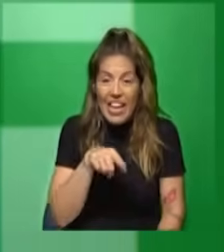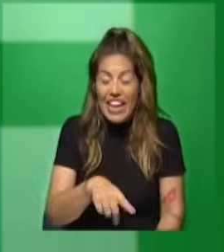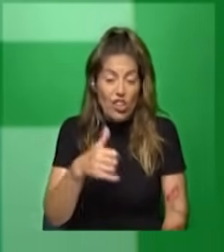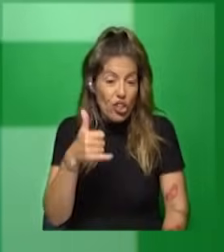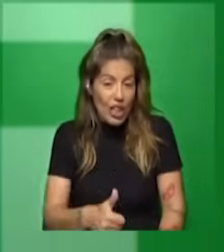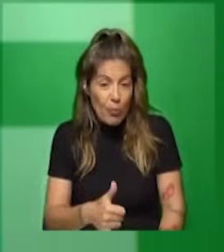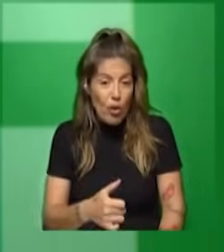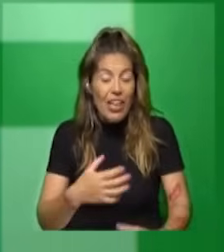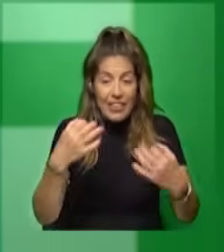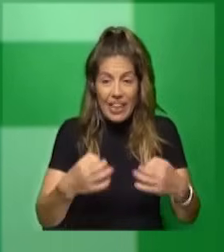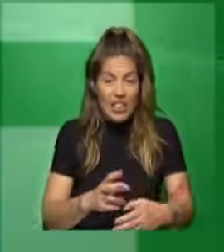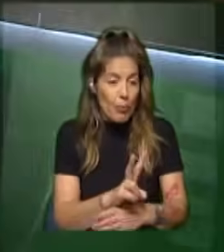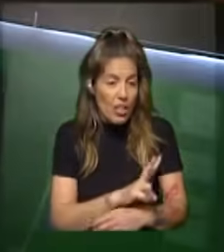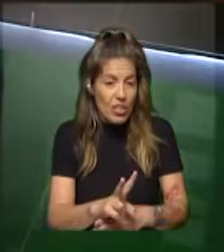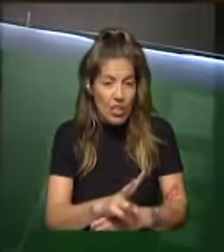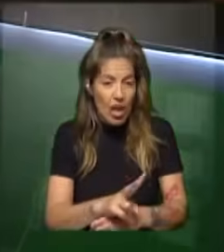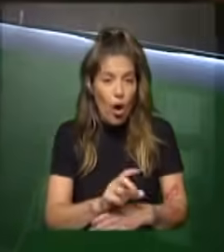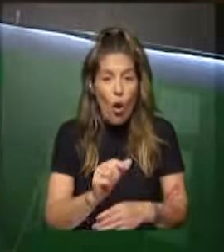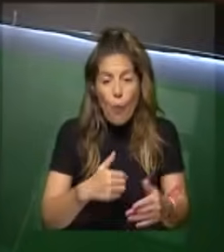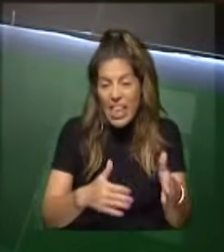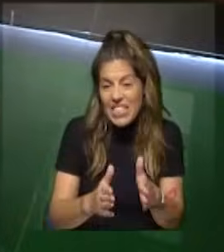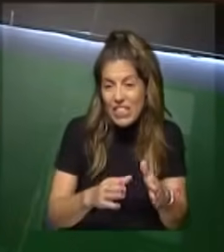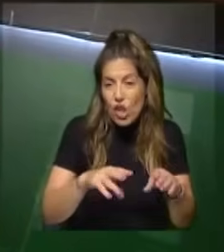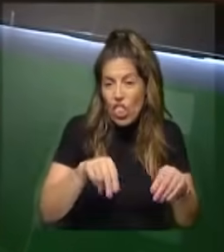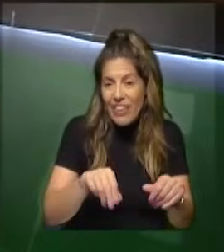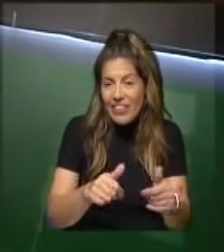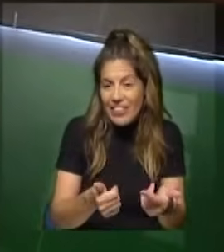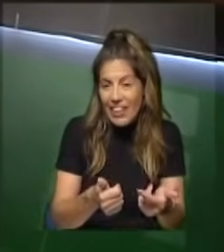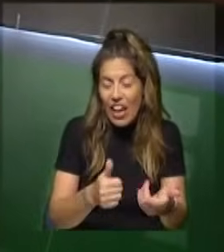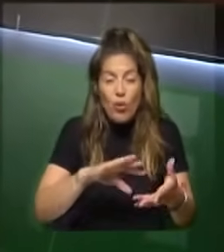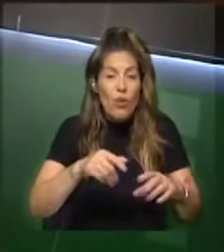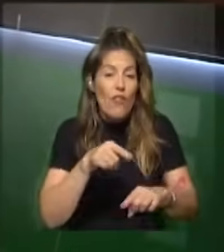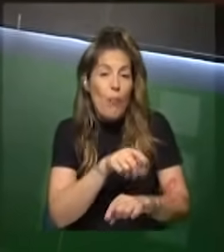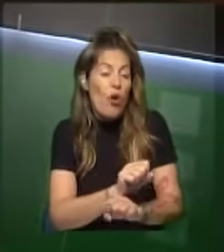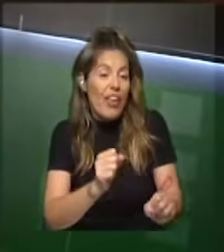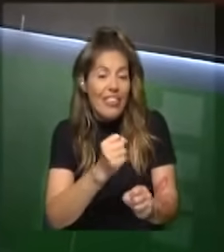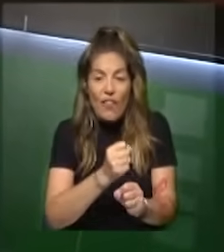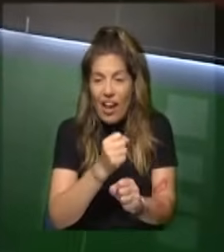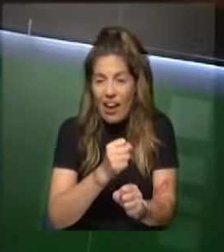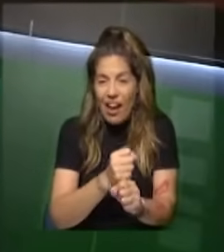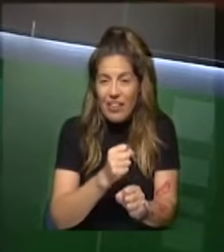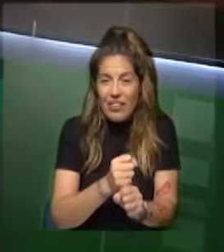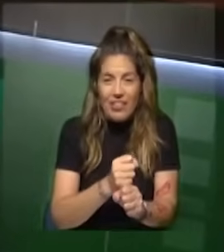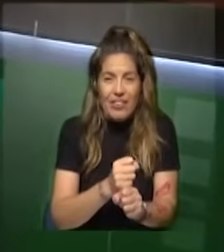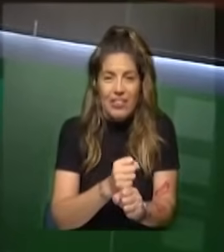la seguridad, un pedacito de tierra que de una manera u otra podrás trabajar.